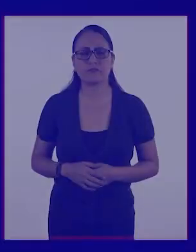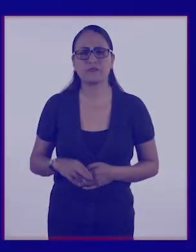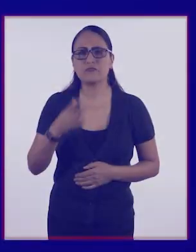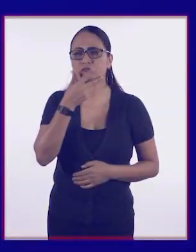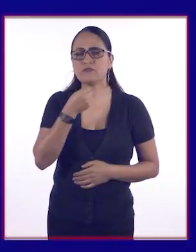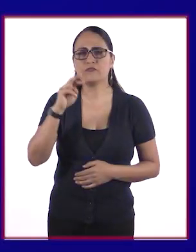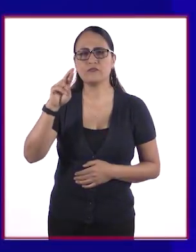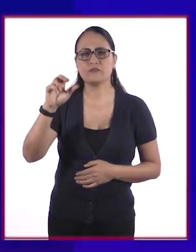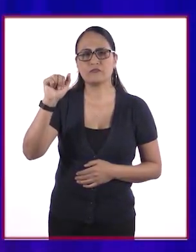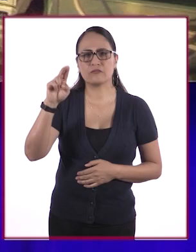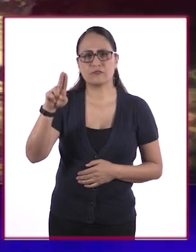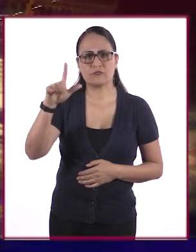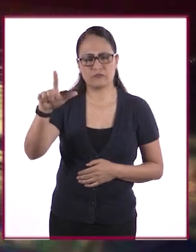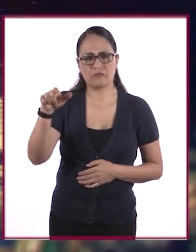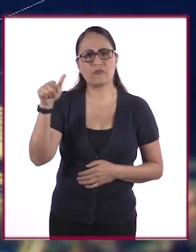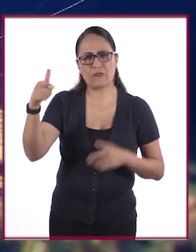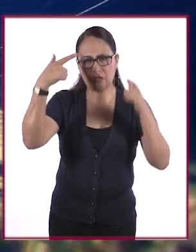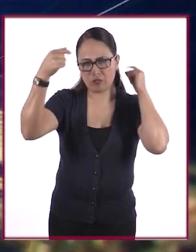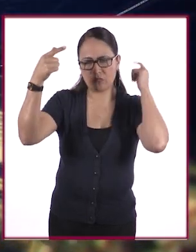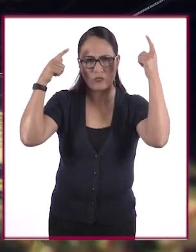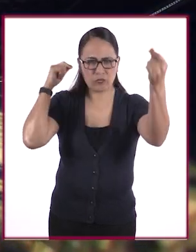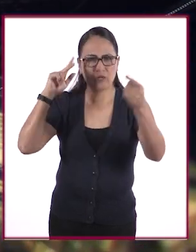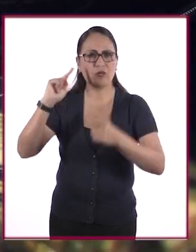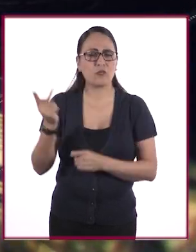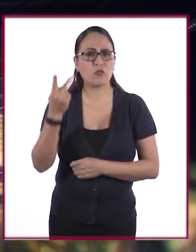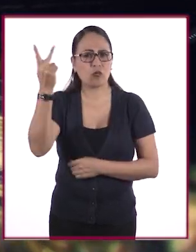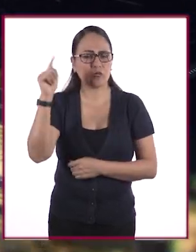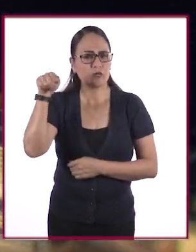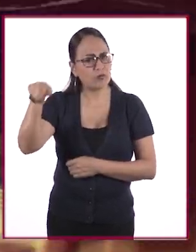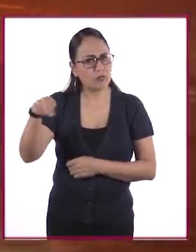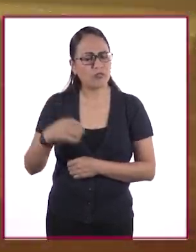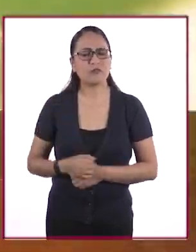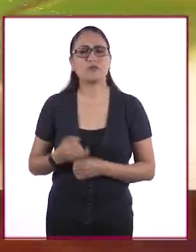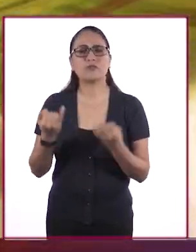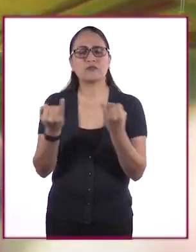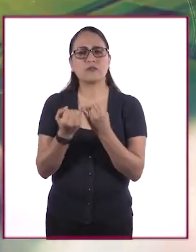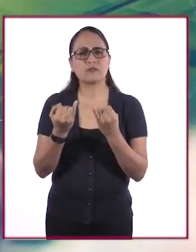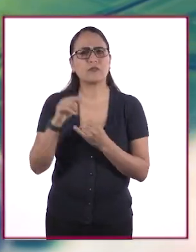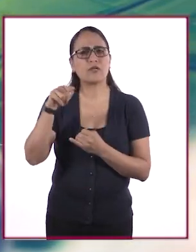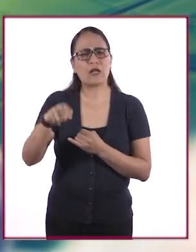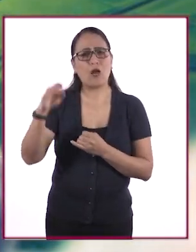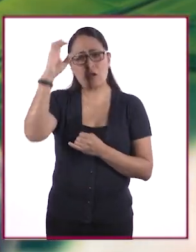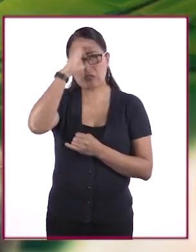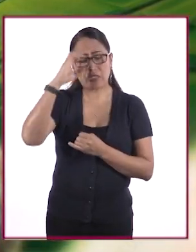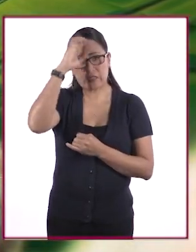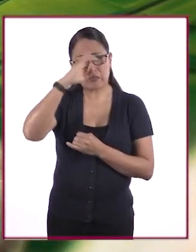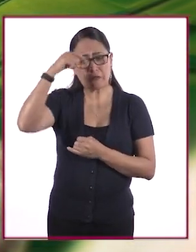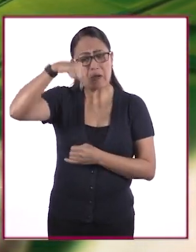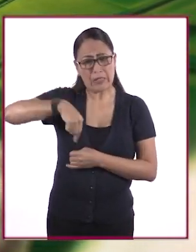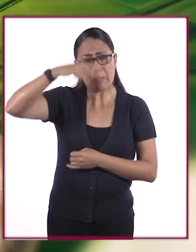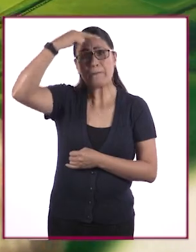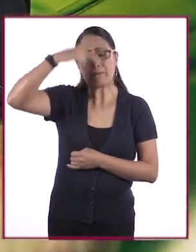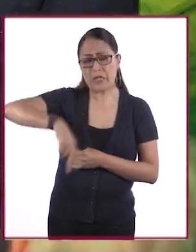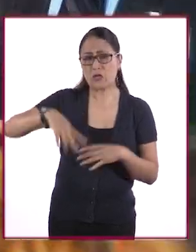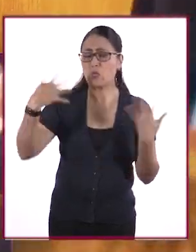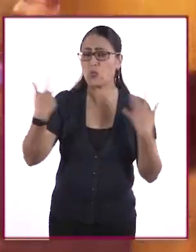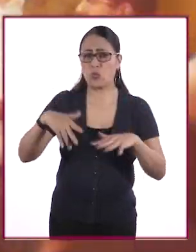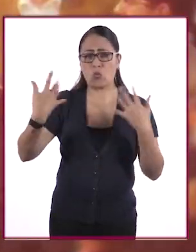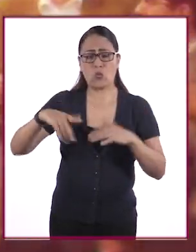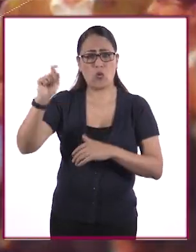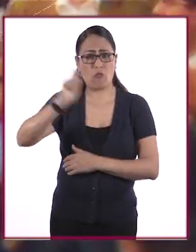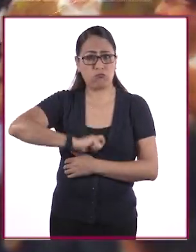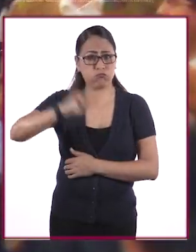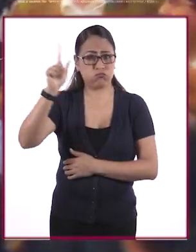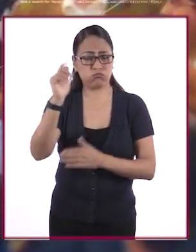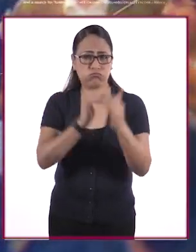Raúl Rojas es egresado del Instituto Politécnico Nacional y se trata de uno de los científicos mexicanos más conocidos a